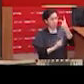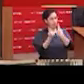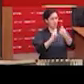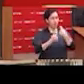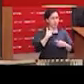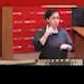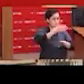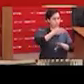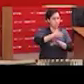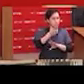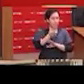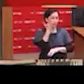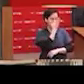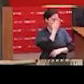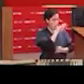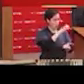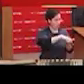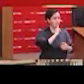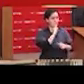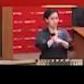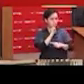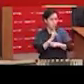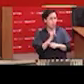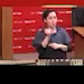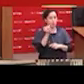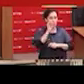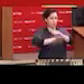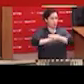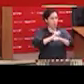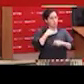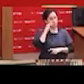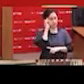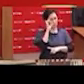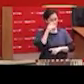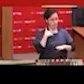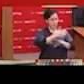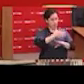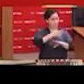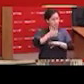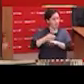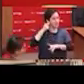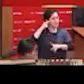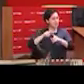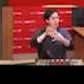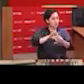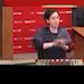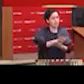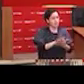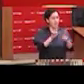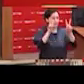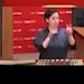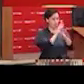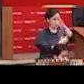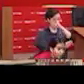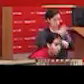colegios institutos asociaciones etcétera etcétera sobre la discapacidad